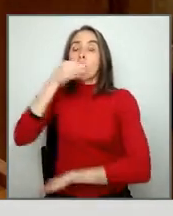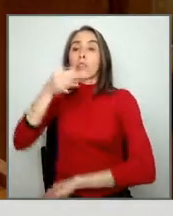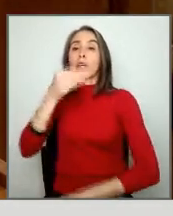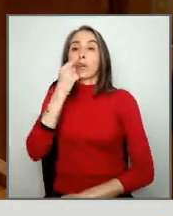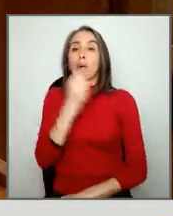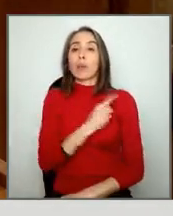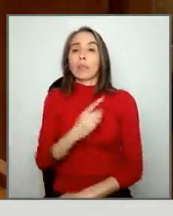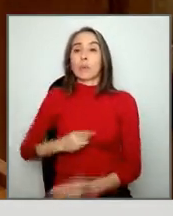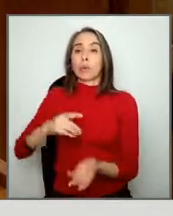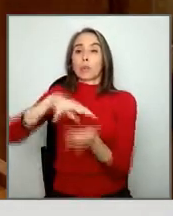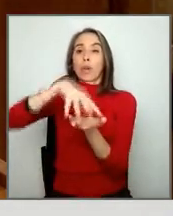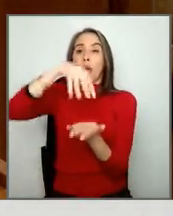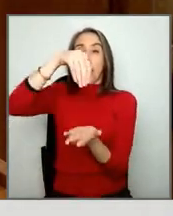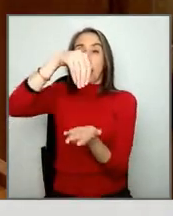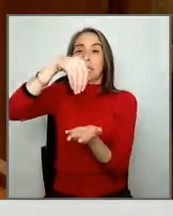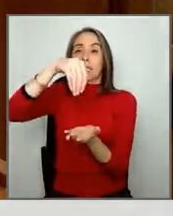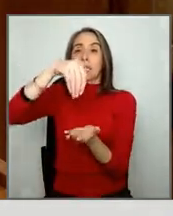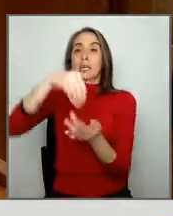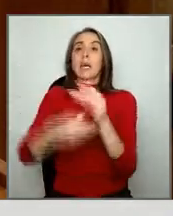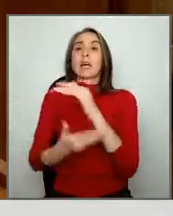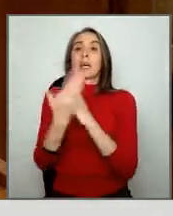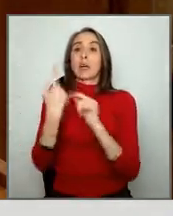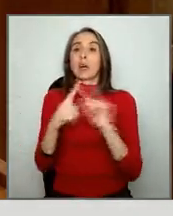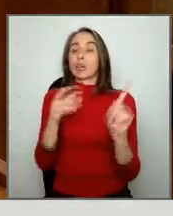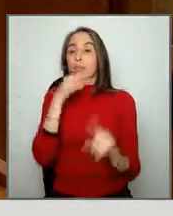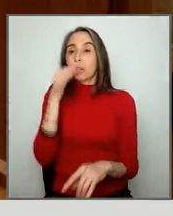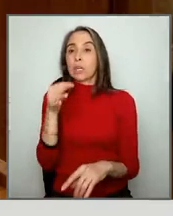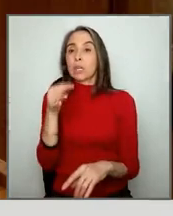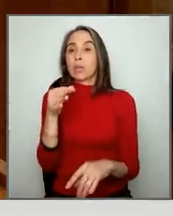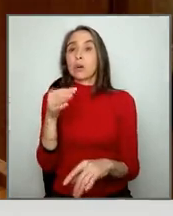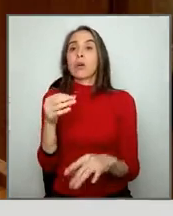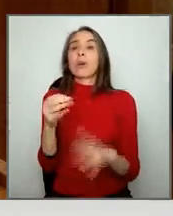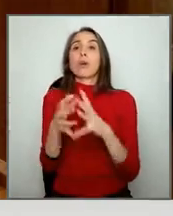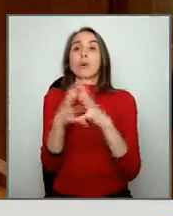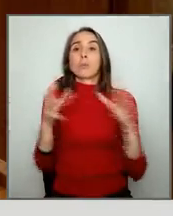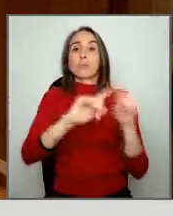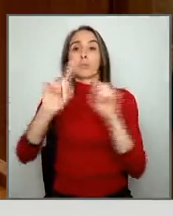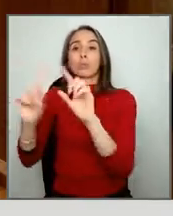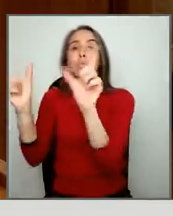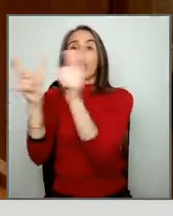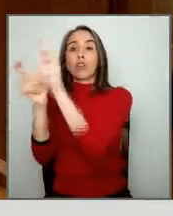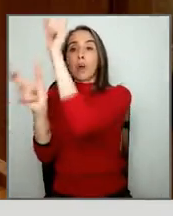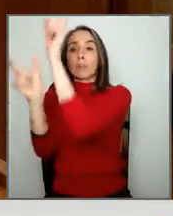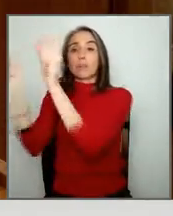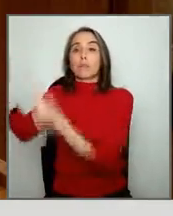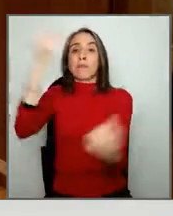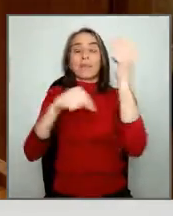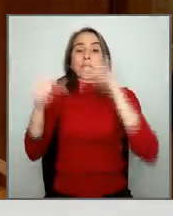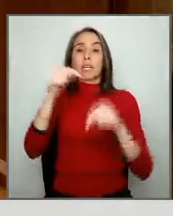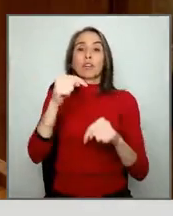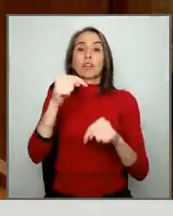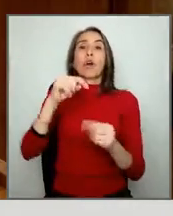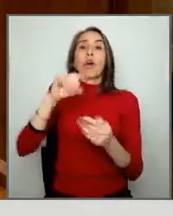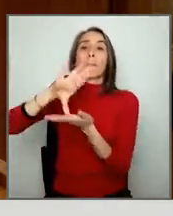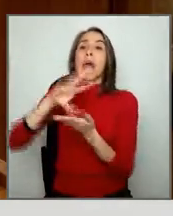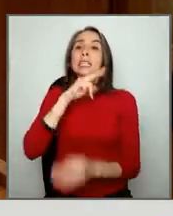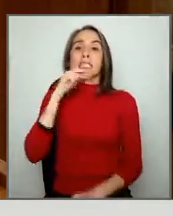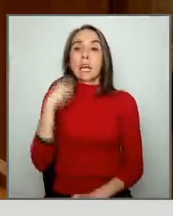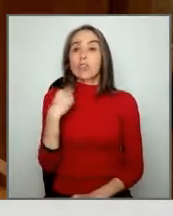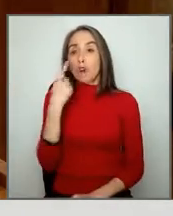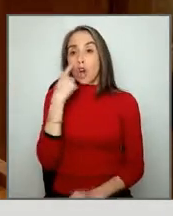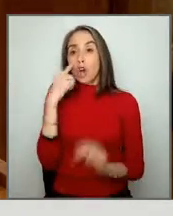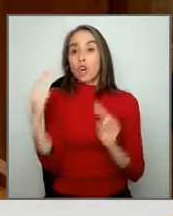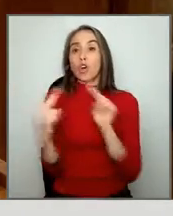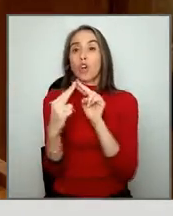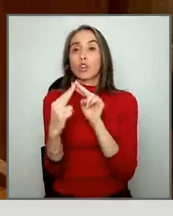otra cosa que les quiero decir que han venido muchas comisiones de Israel y yo tuve la oportunidad de conocer a la